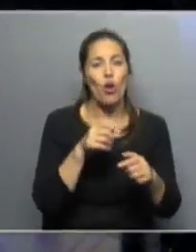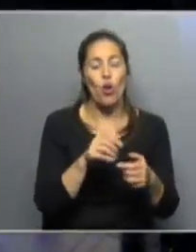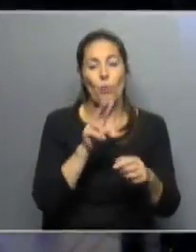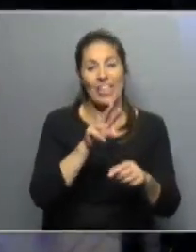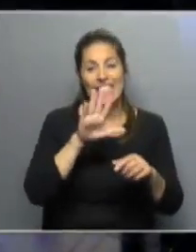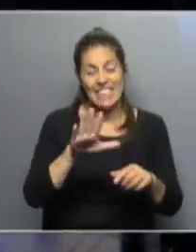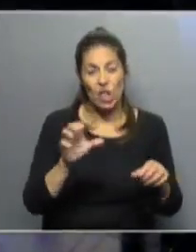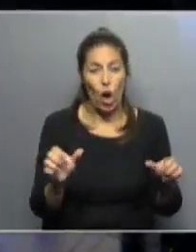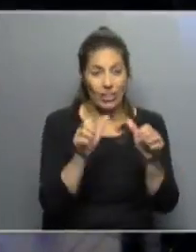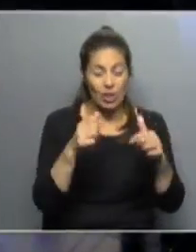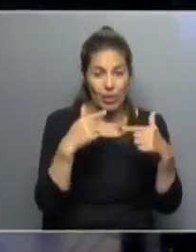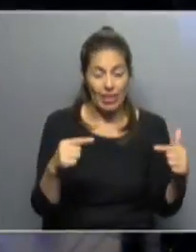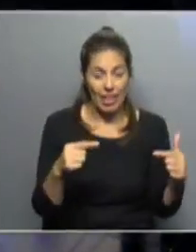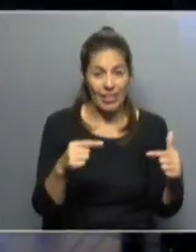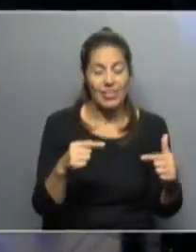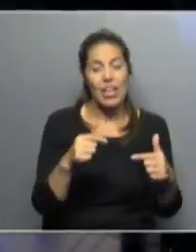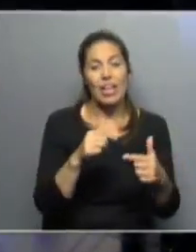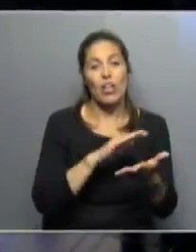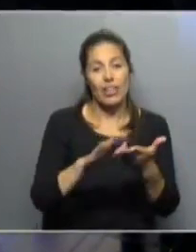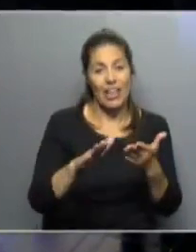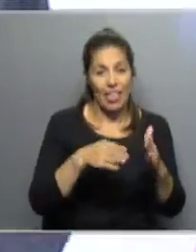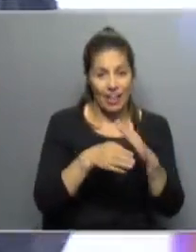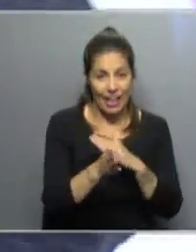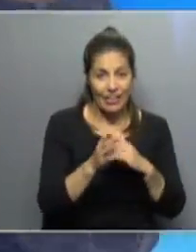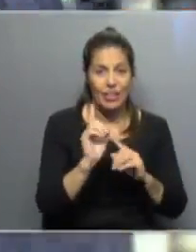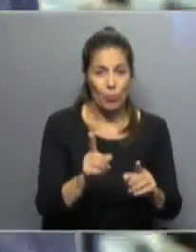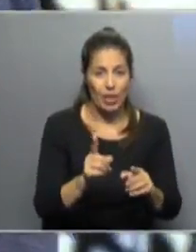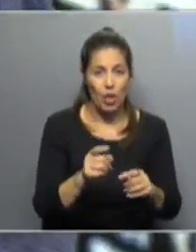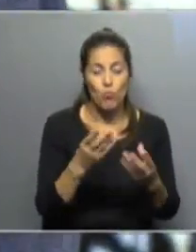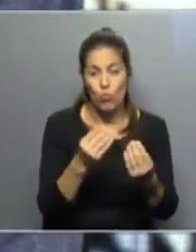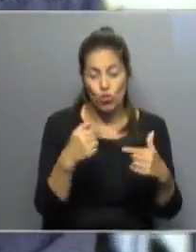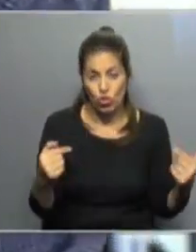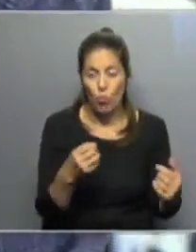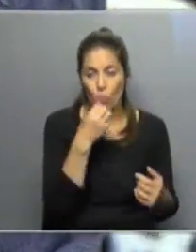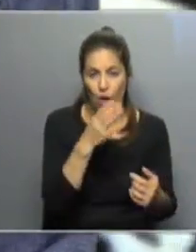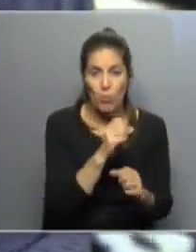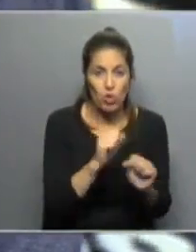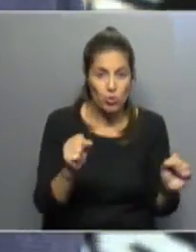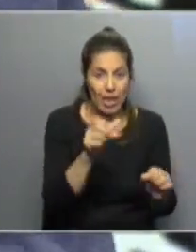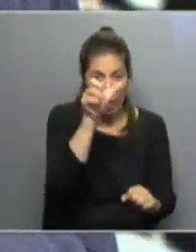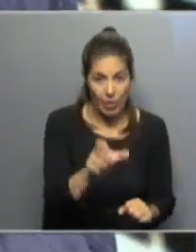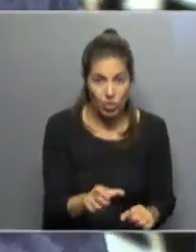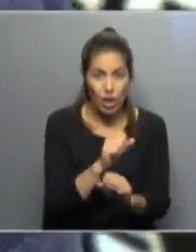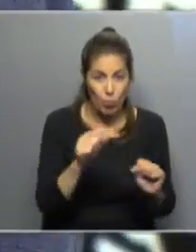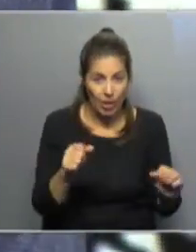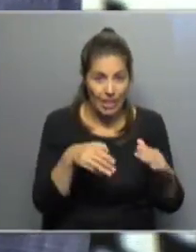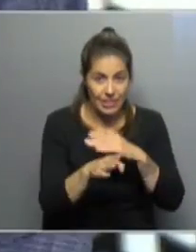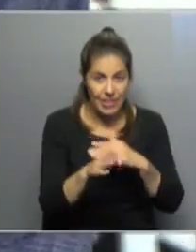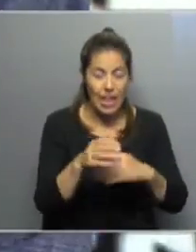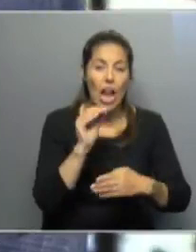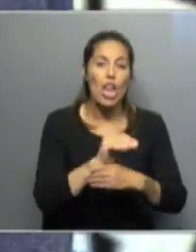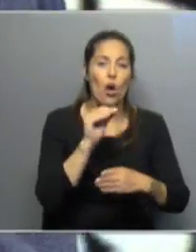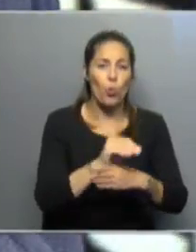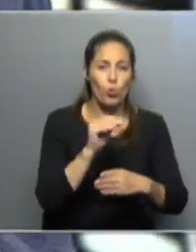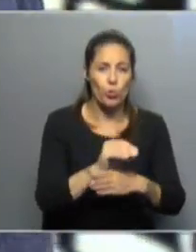ver todos los espectáculos que hay, que son muchos y buenos. Y bueno, es la posibilidad de que el ciudadano acceda a los bienes de la cultura